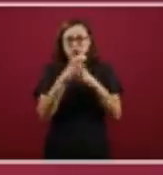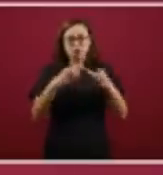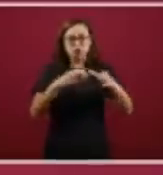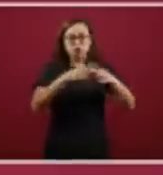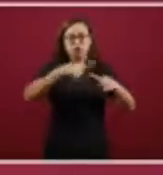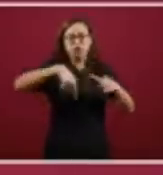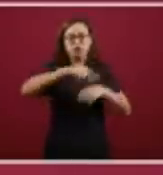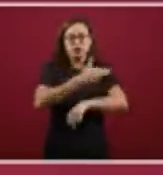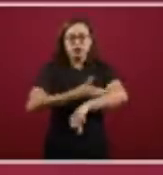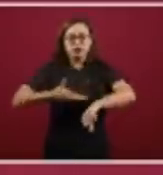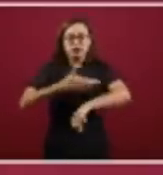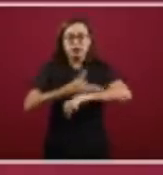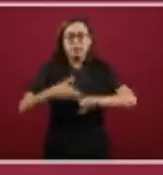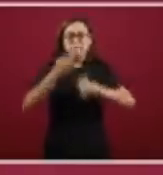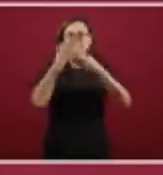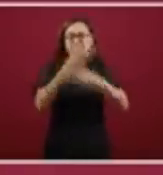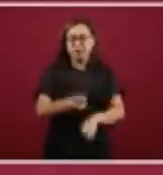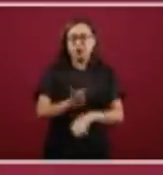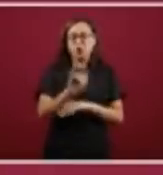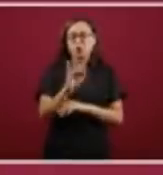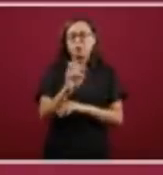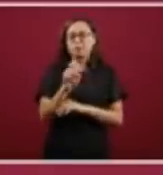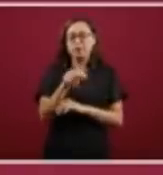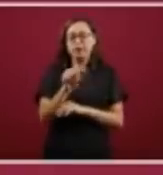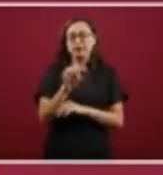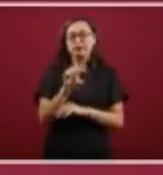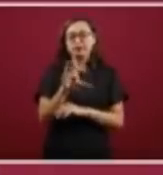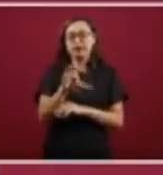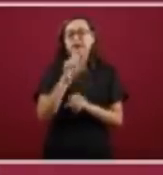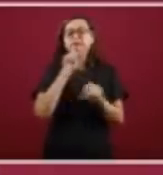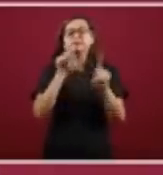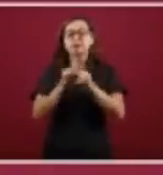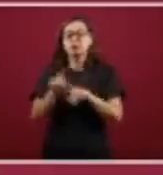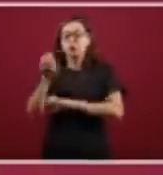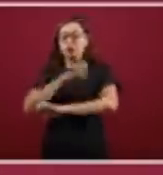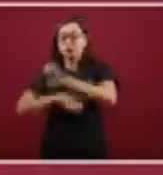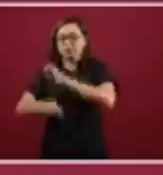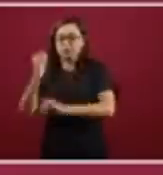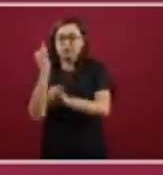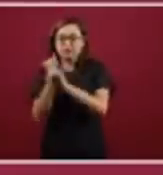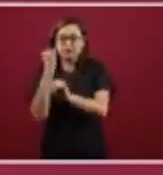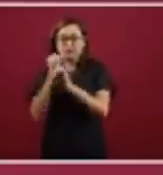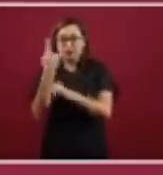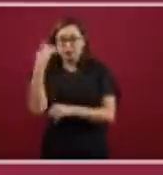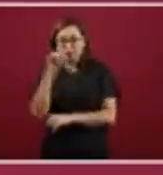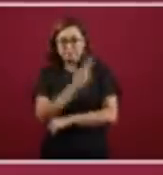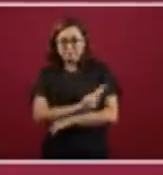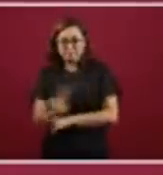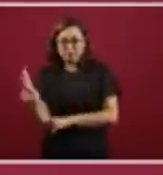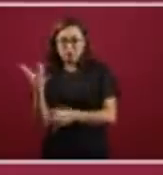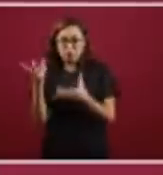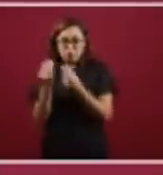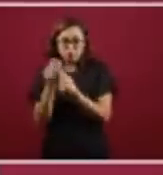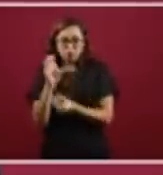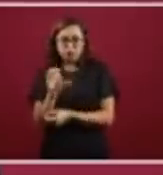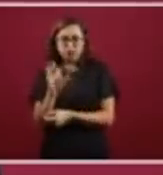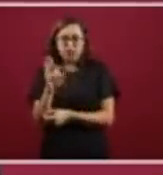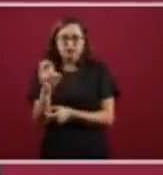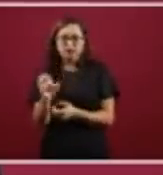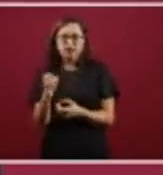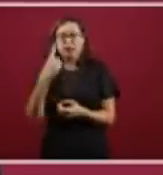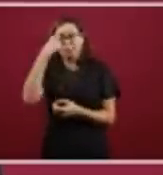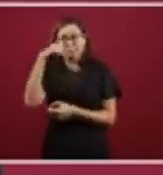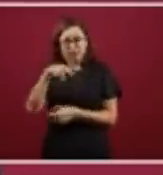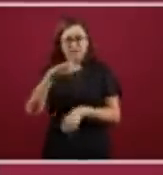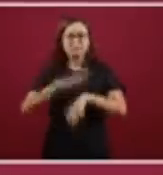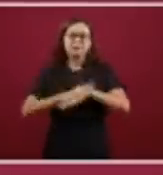a los de la empresa de Internet para Todos, que tiene que ver con la Comisión Federal de Electricidad, para que les